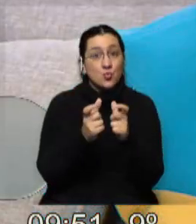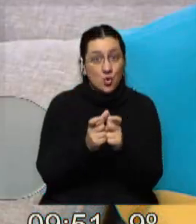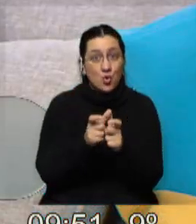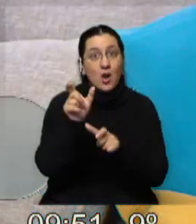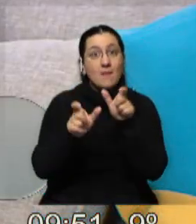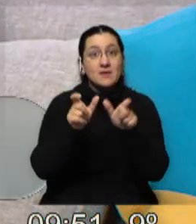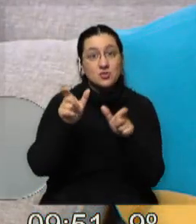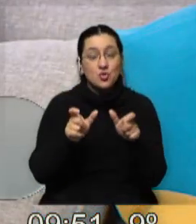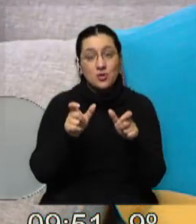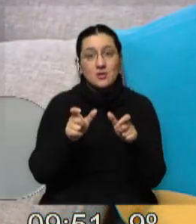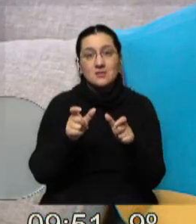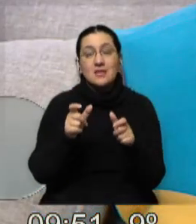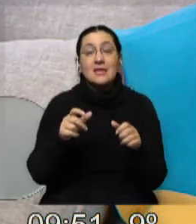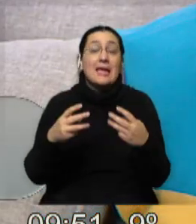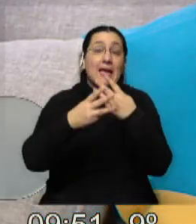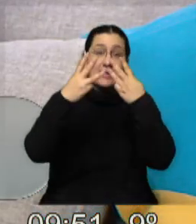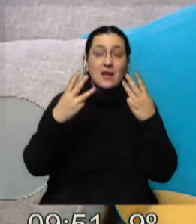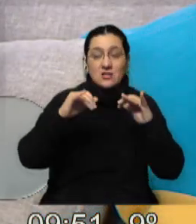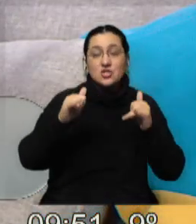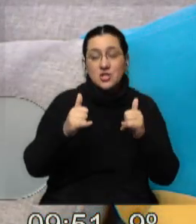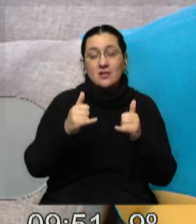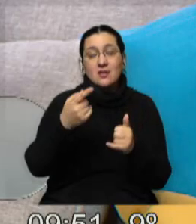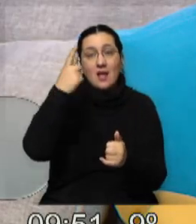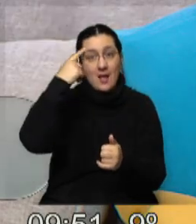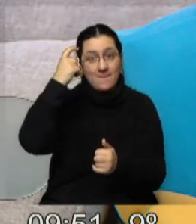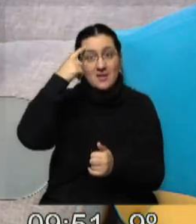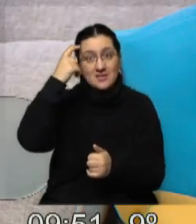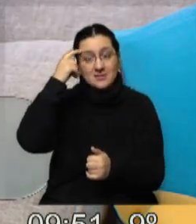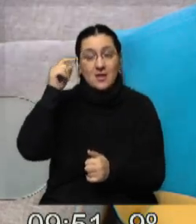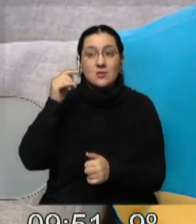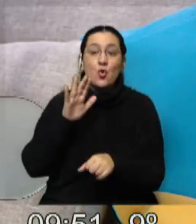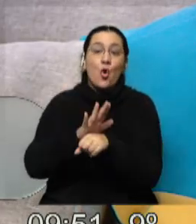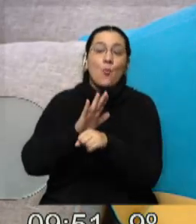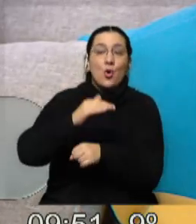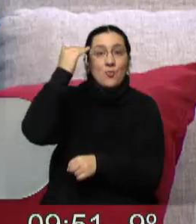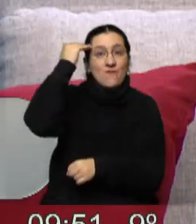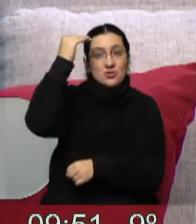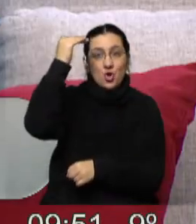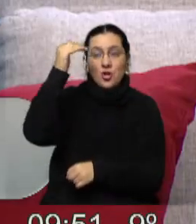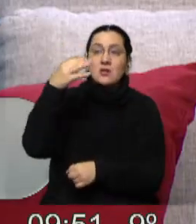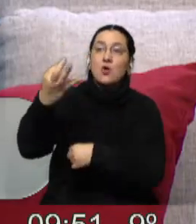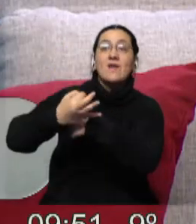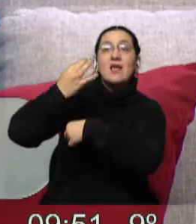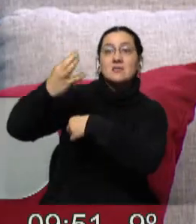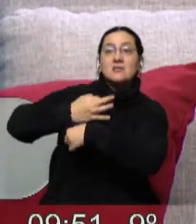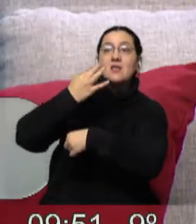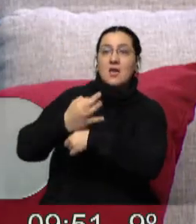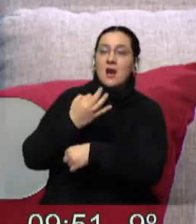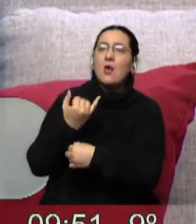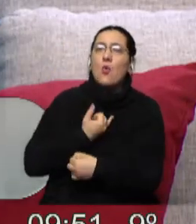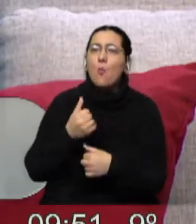que ejercen habitualmente las prácticas, o sea, son los profes, los que saben y son los que nos van a